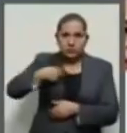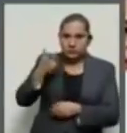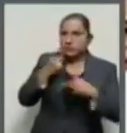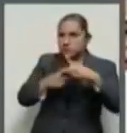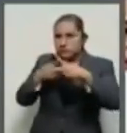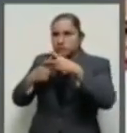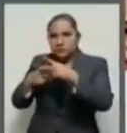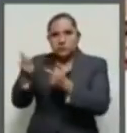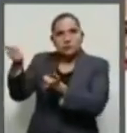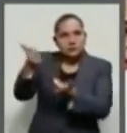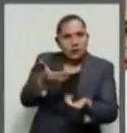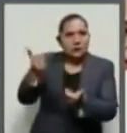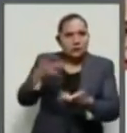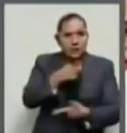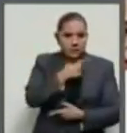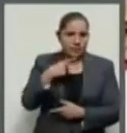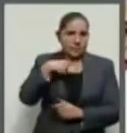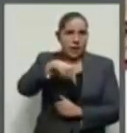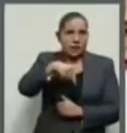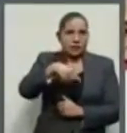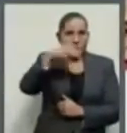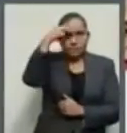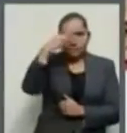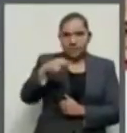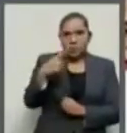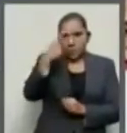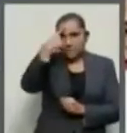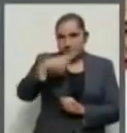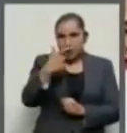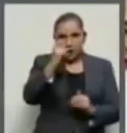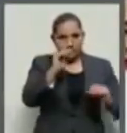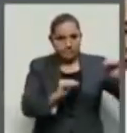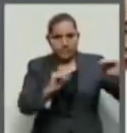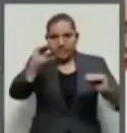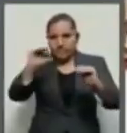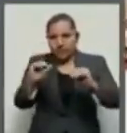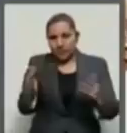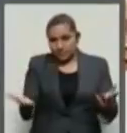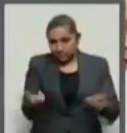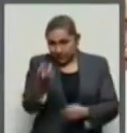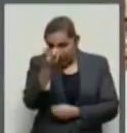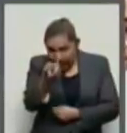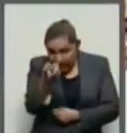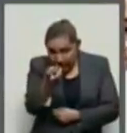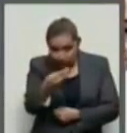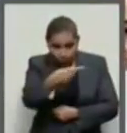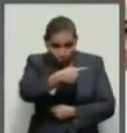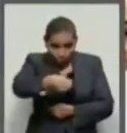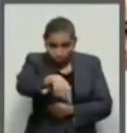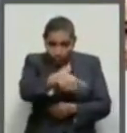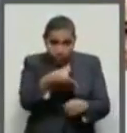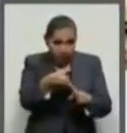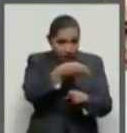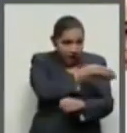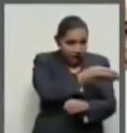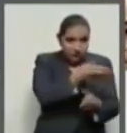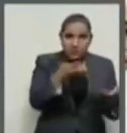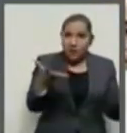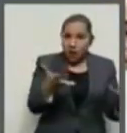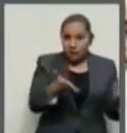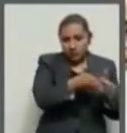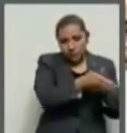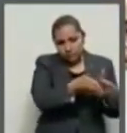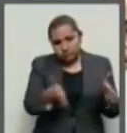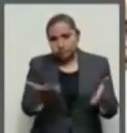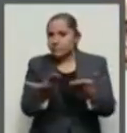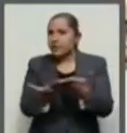mercado competido en México. Eso es lo que nos han dejado Ahora, ¿para qué va a servir